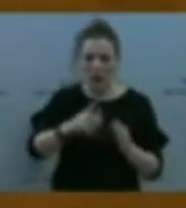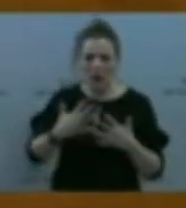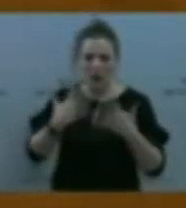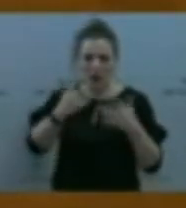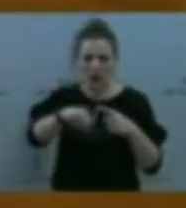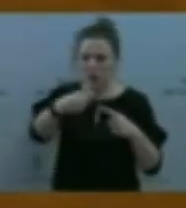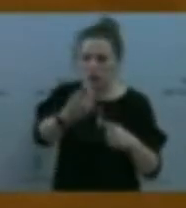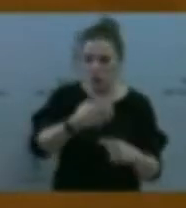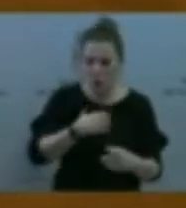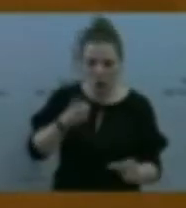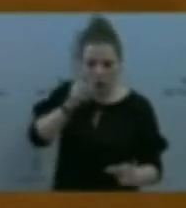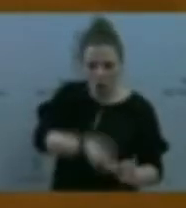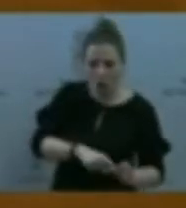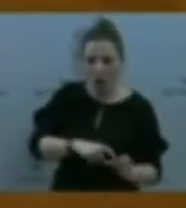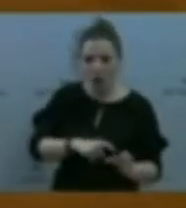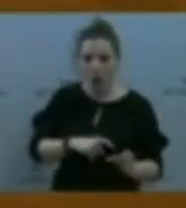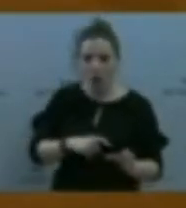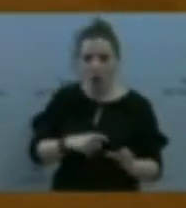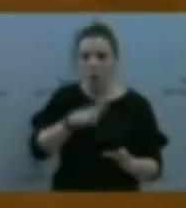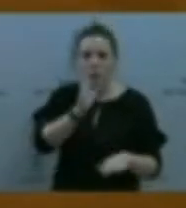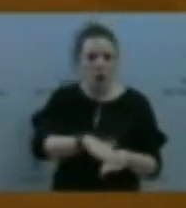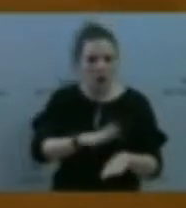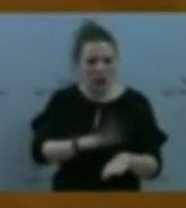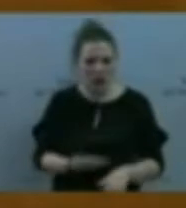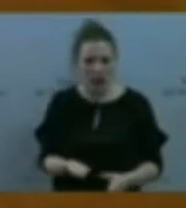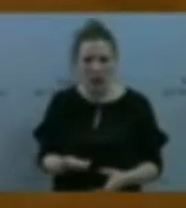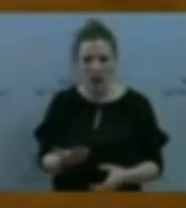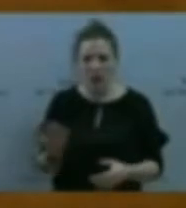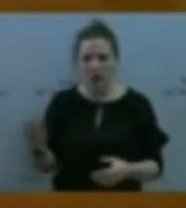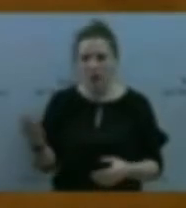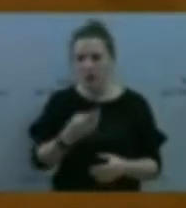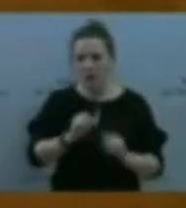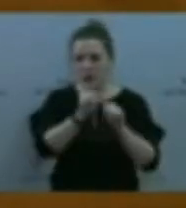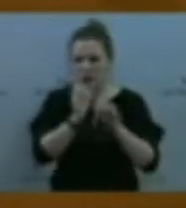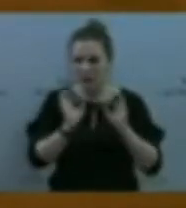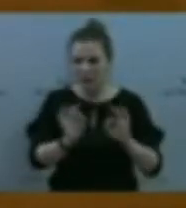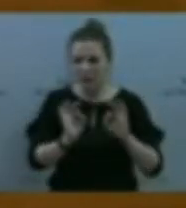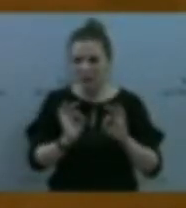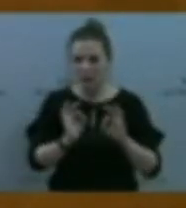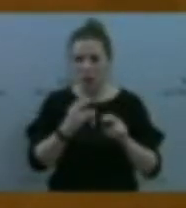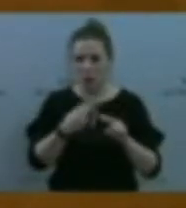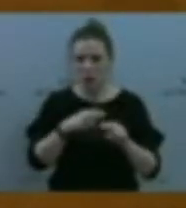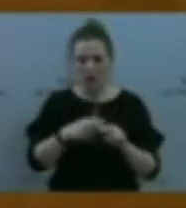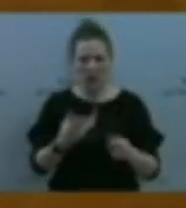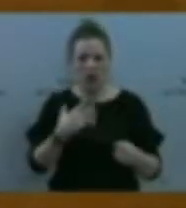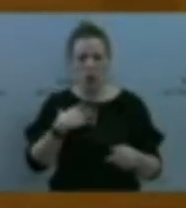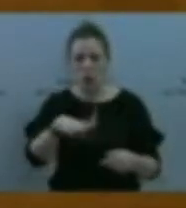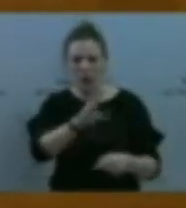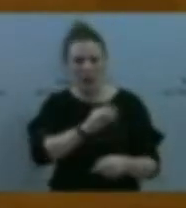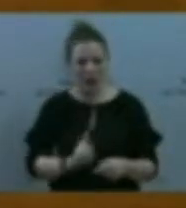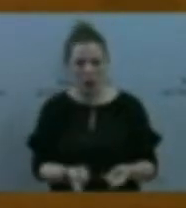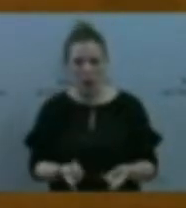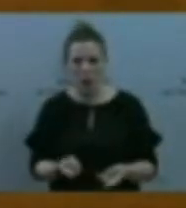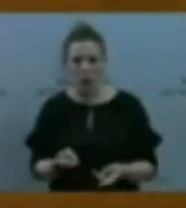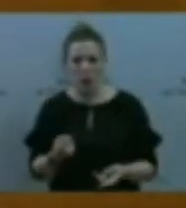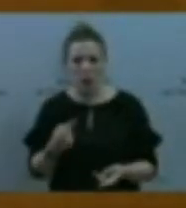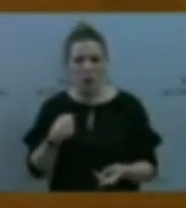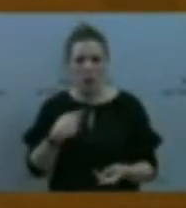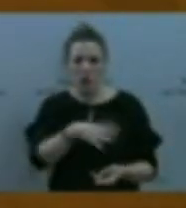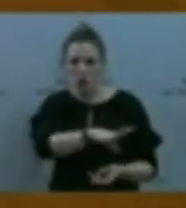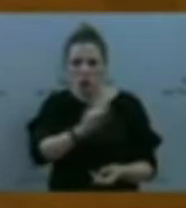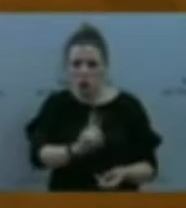criminalizar de esta manera a la política? Yo no lo entiendo, no lo acabo de comprender. Esas son